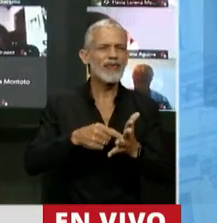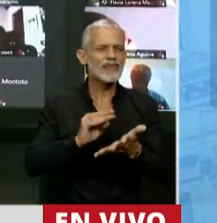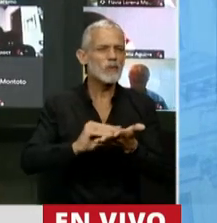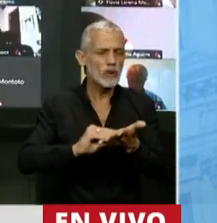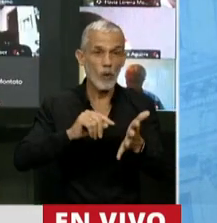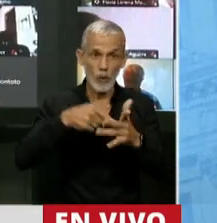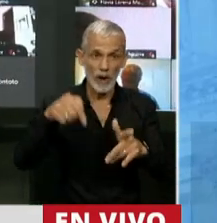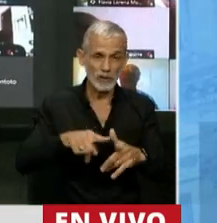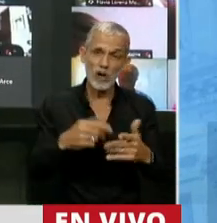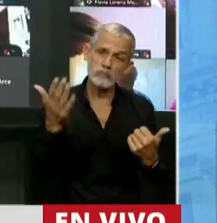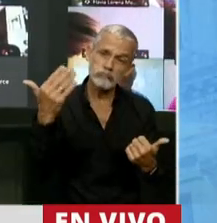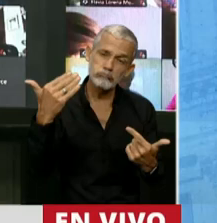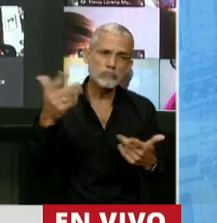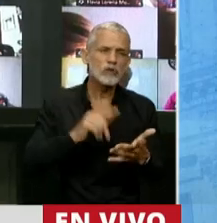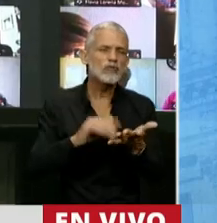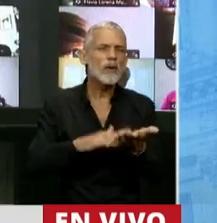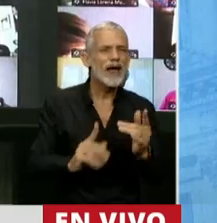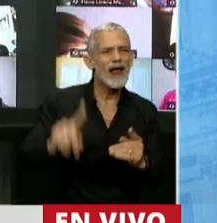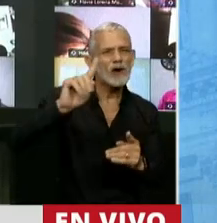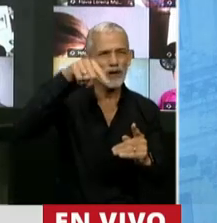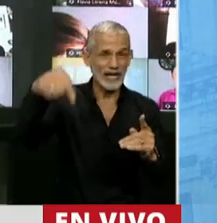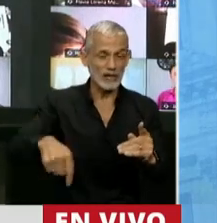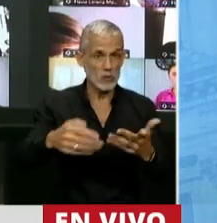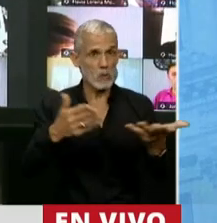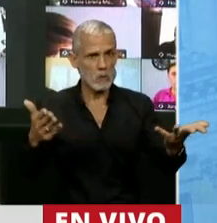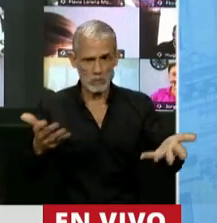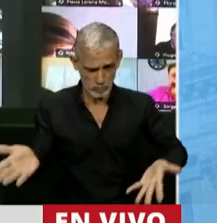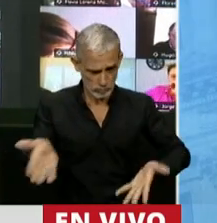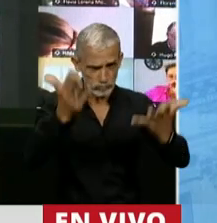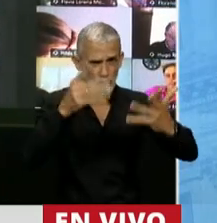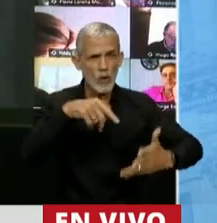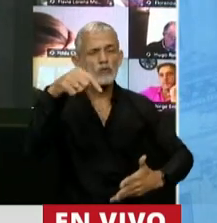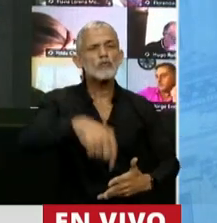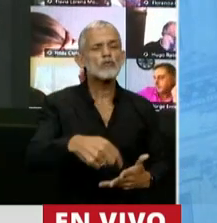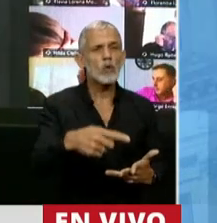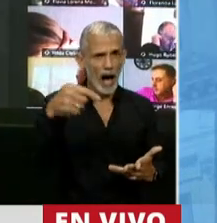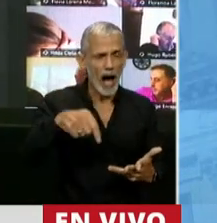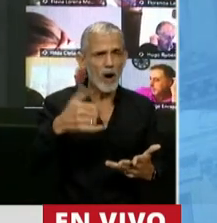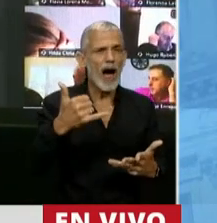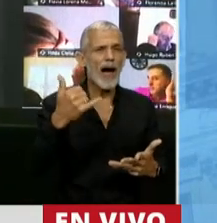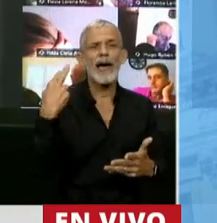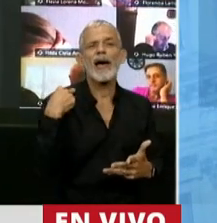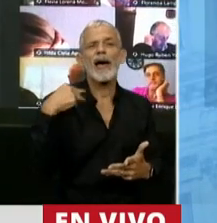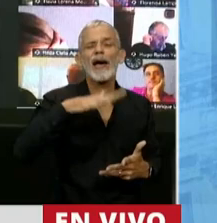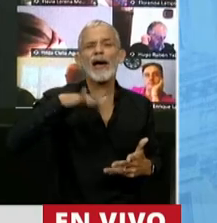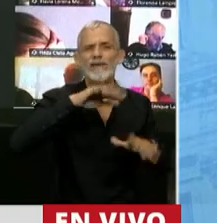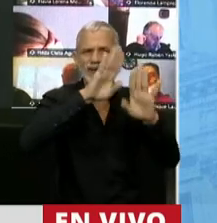decir, hablar sobre el norte y el sur. Los invitaría a que caminen en el sur, donde ahora está la jefatura de